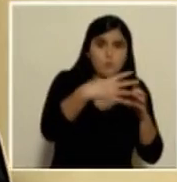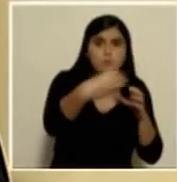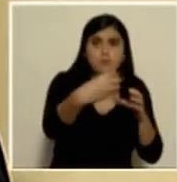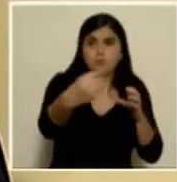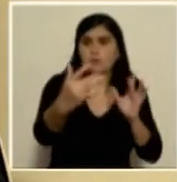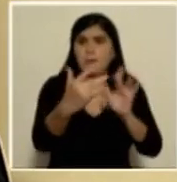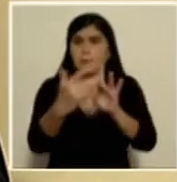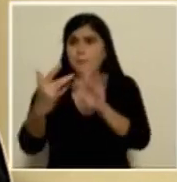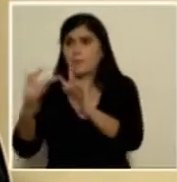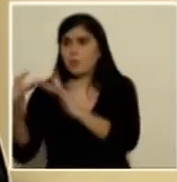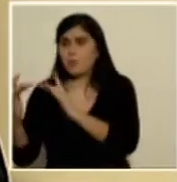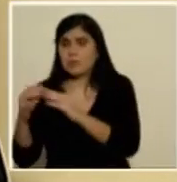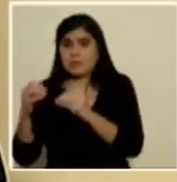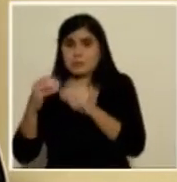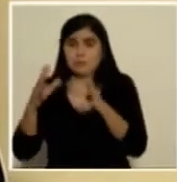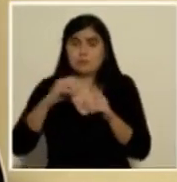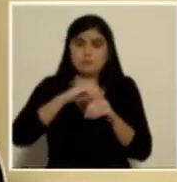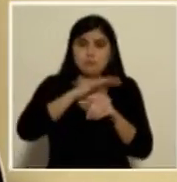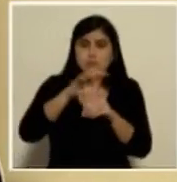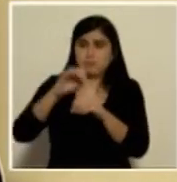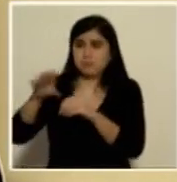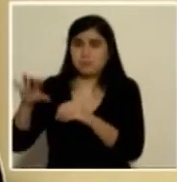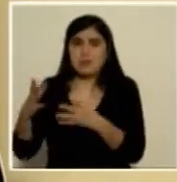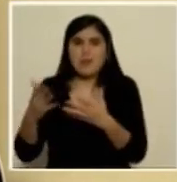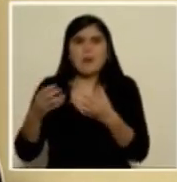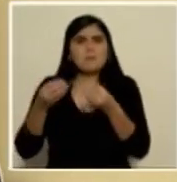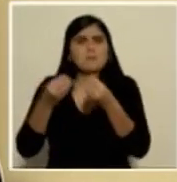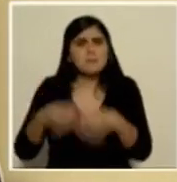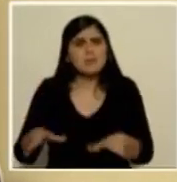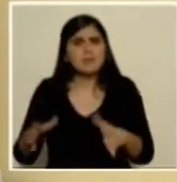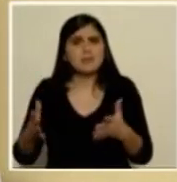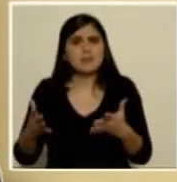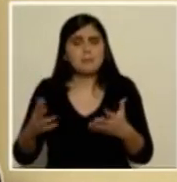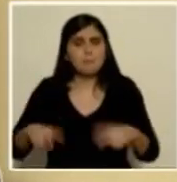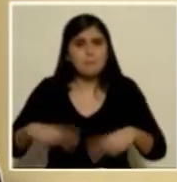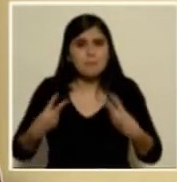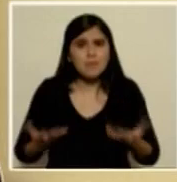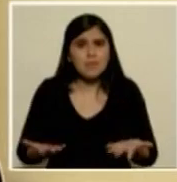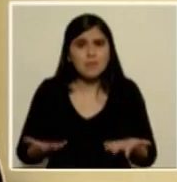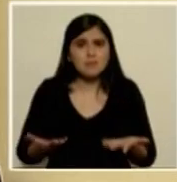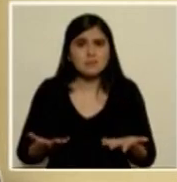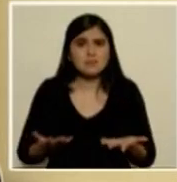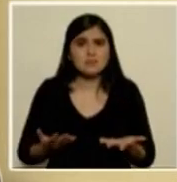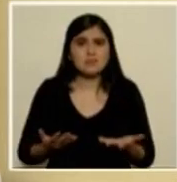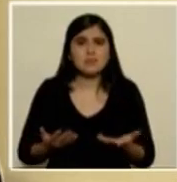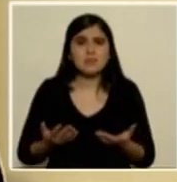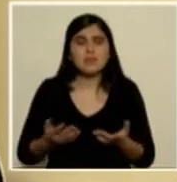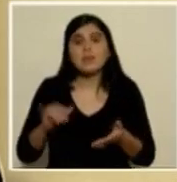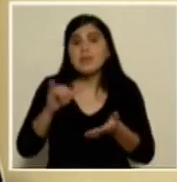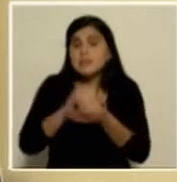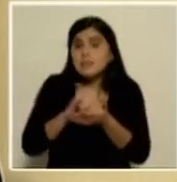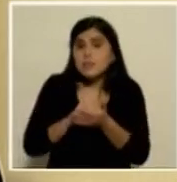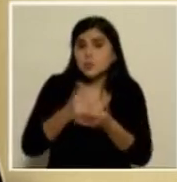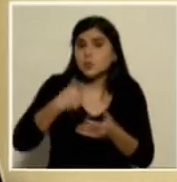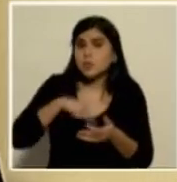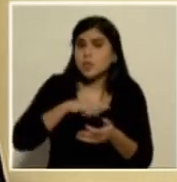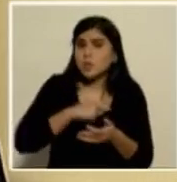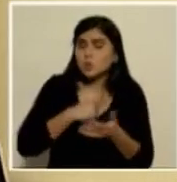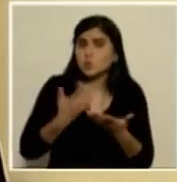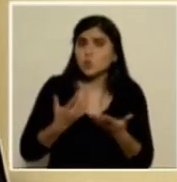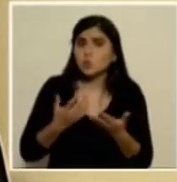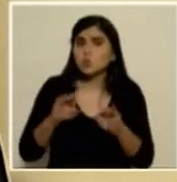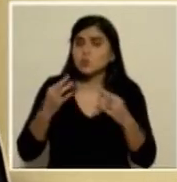personas que van a perder de forma directa, en poco tiempo, vidas en medio de ellos. Y eso es lo que estamos